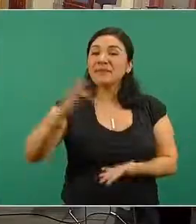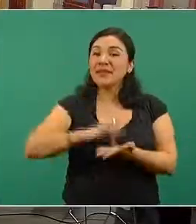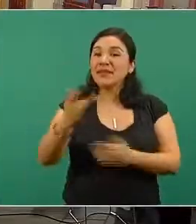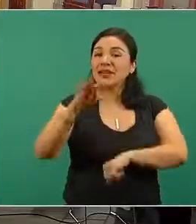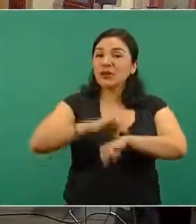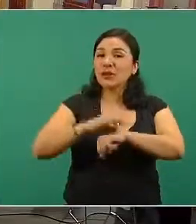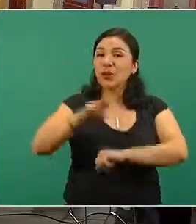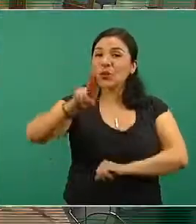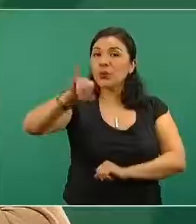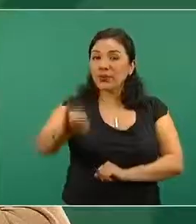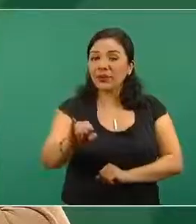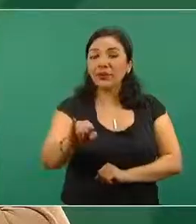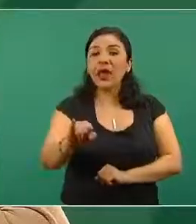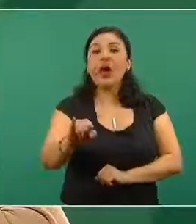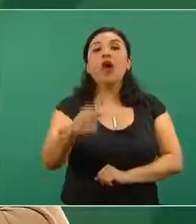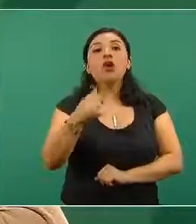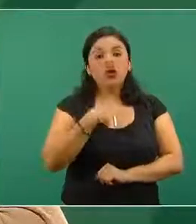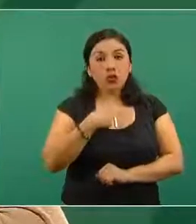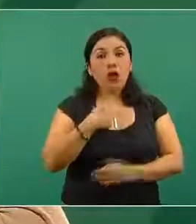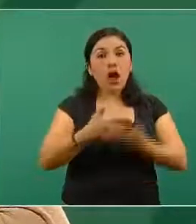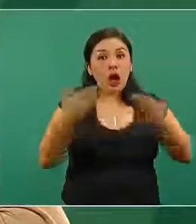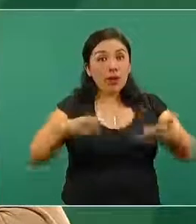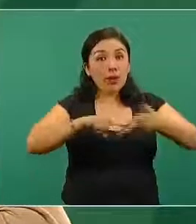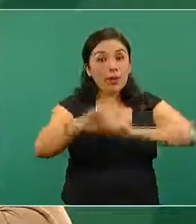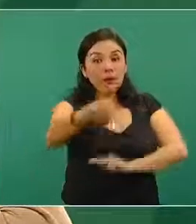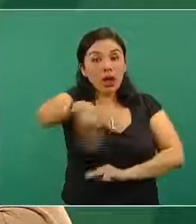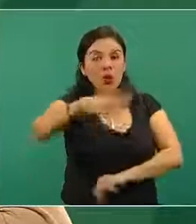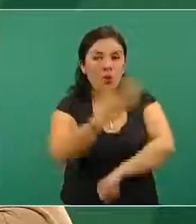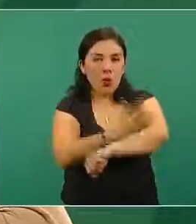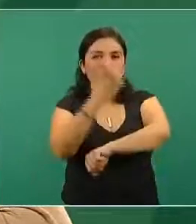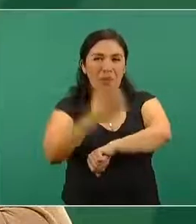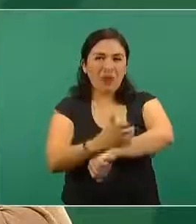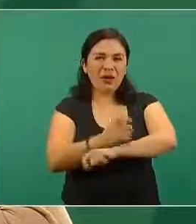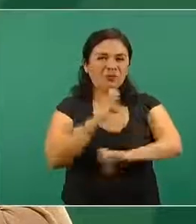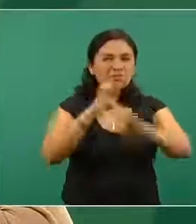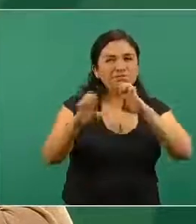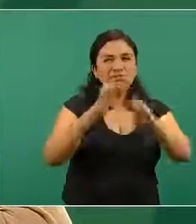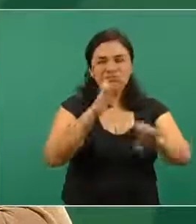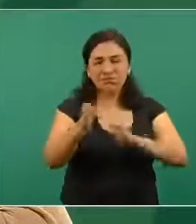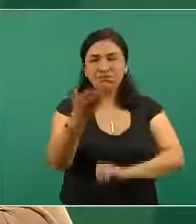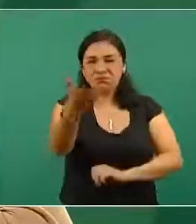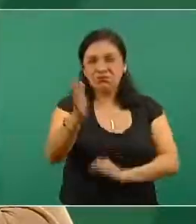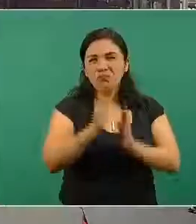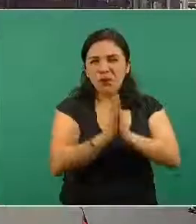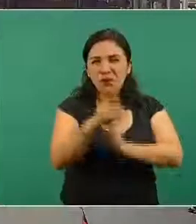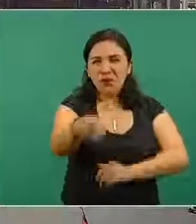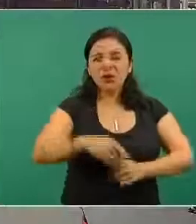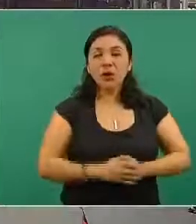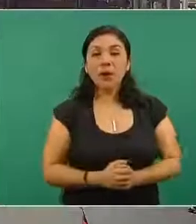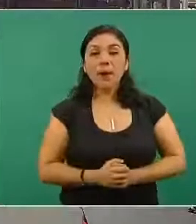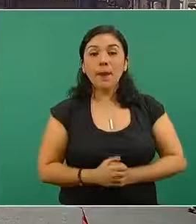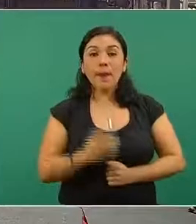doctor Ruy López Ridaura. Les daremos la palabra entonces a nuestros compañeros periodistas. Adelante, por favor.